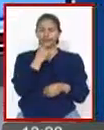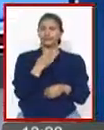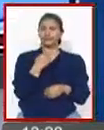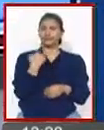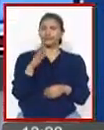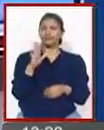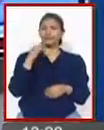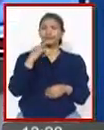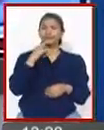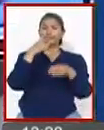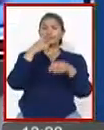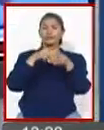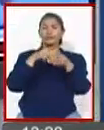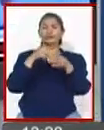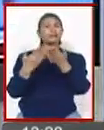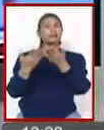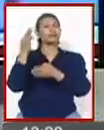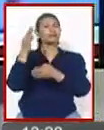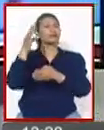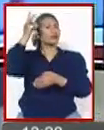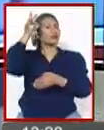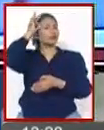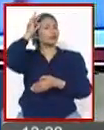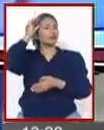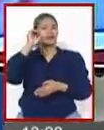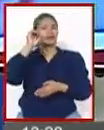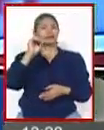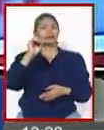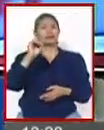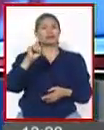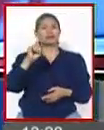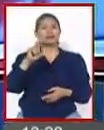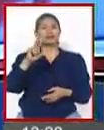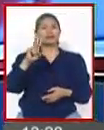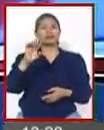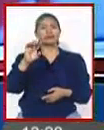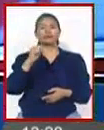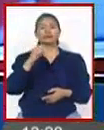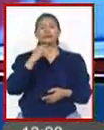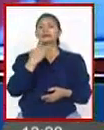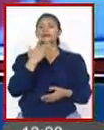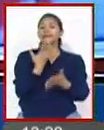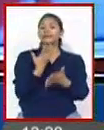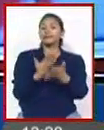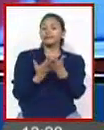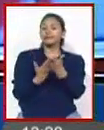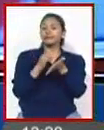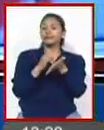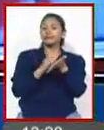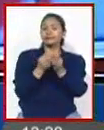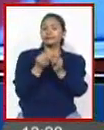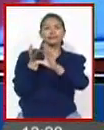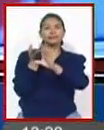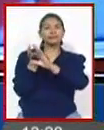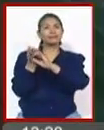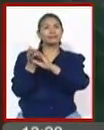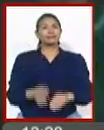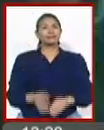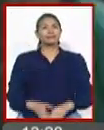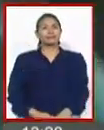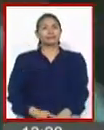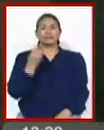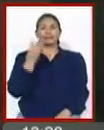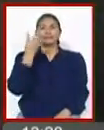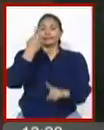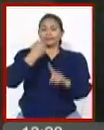su candidatura es el ex fiscal anticorrupción Olvis Ewe. Dice que entre sus propuestas será eliminar la corrupción. A